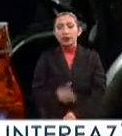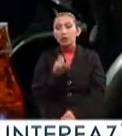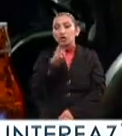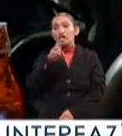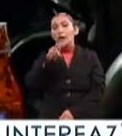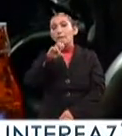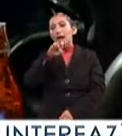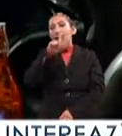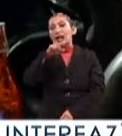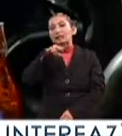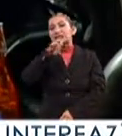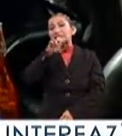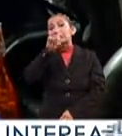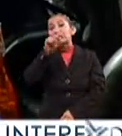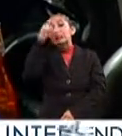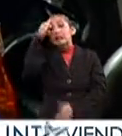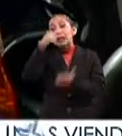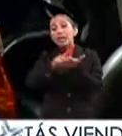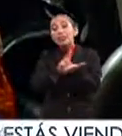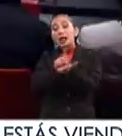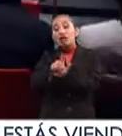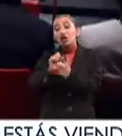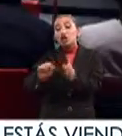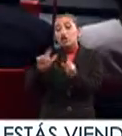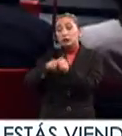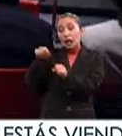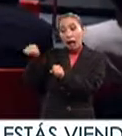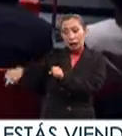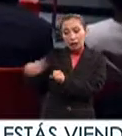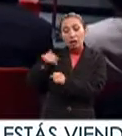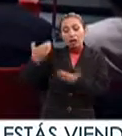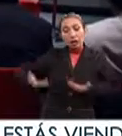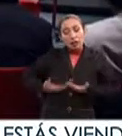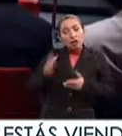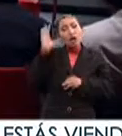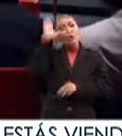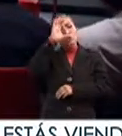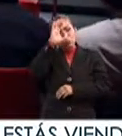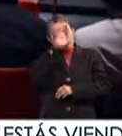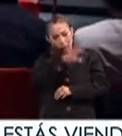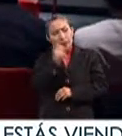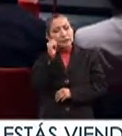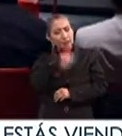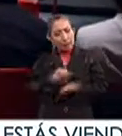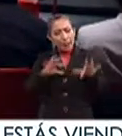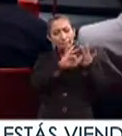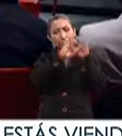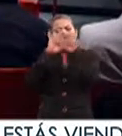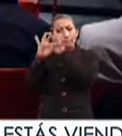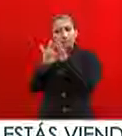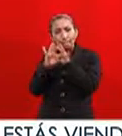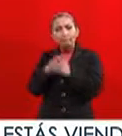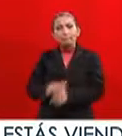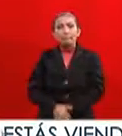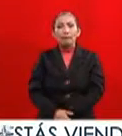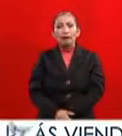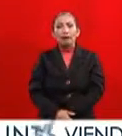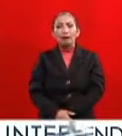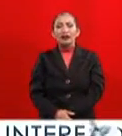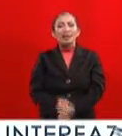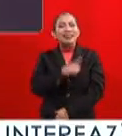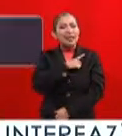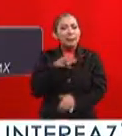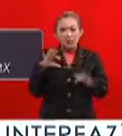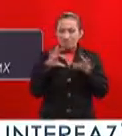doctor Vázquez cree que es necesario que los derechos sociales, dancísticos y culturales siempre vayan de la mano. Tienen que